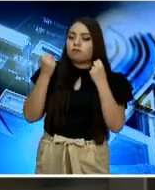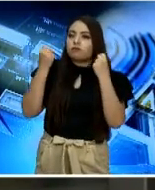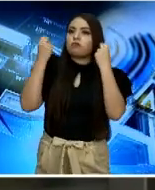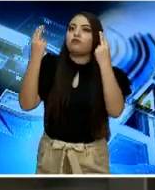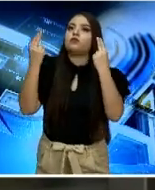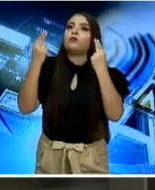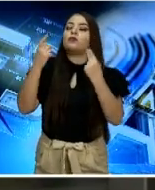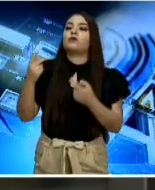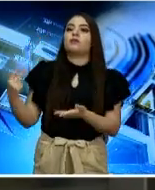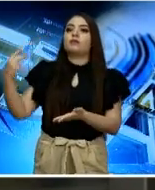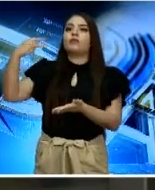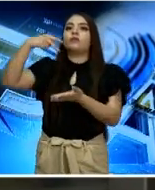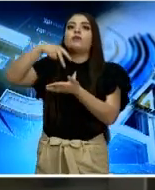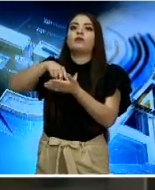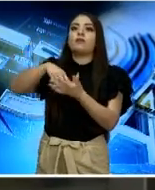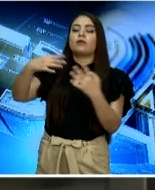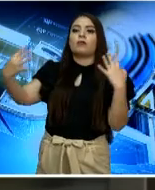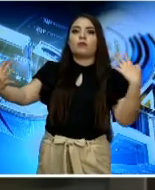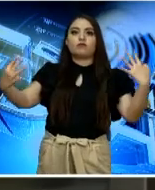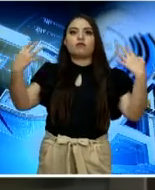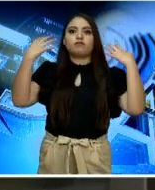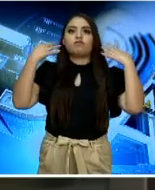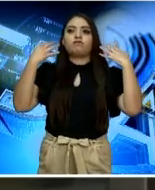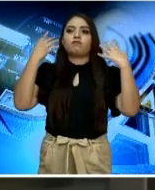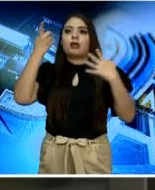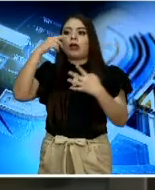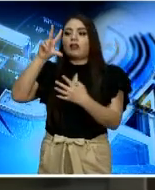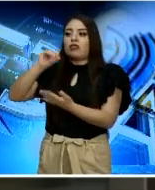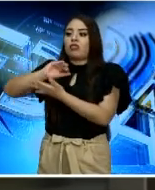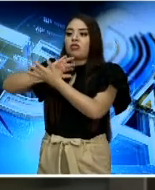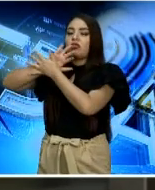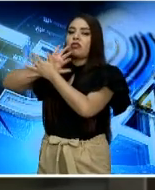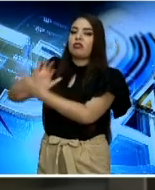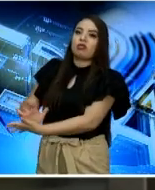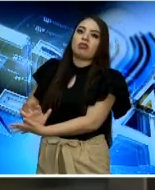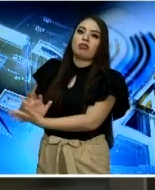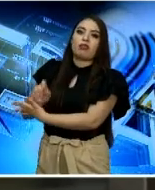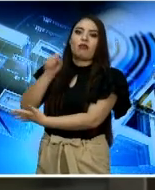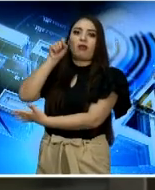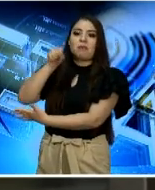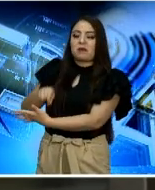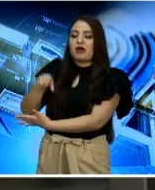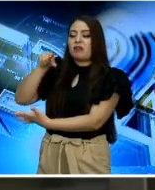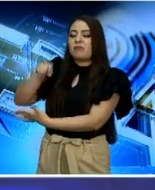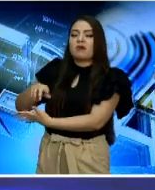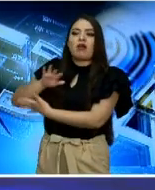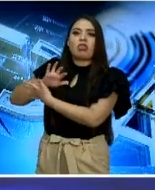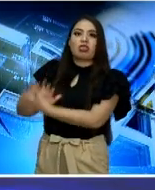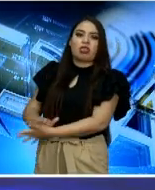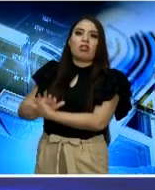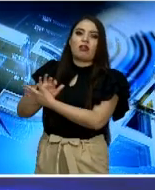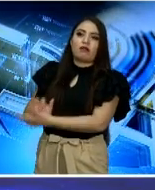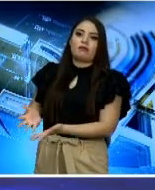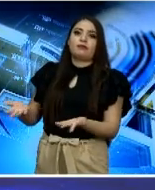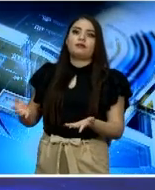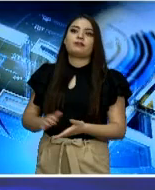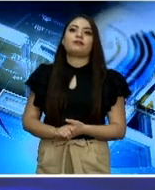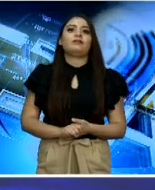públicos para que ya no vuelvan a ocurrir actos como los que justamente los llevaron a emprender luchas. Valeria,